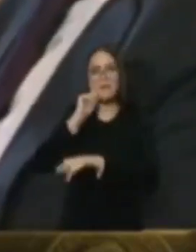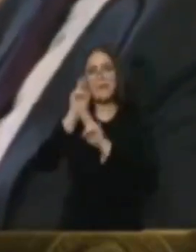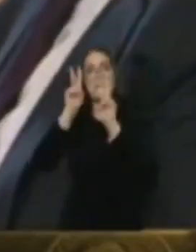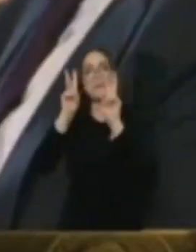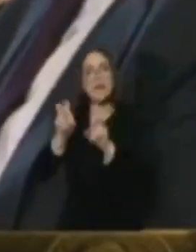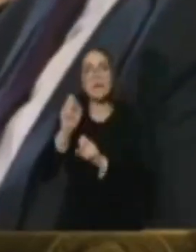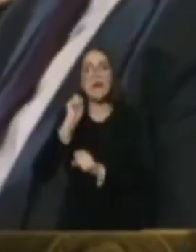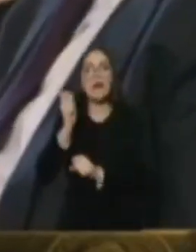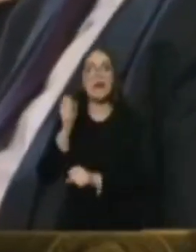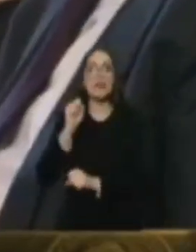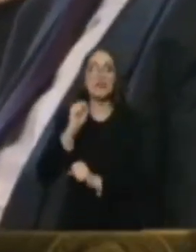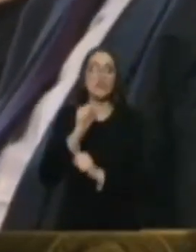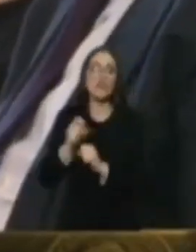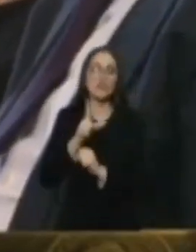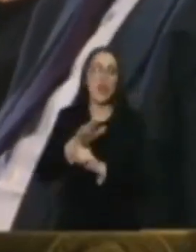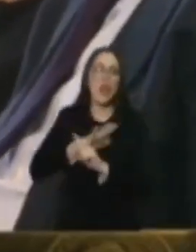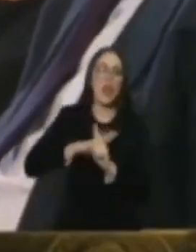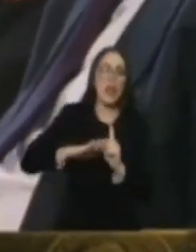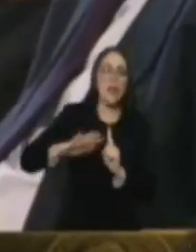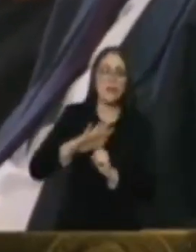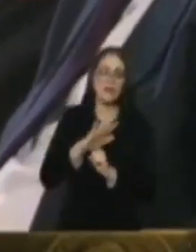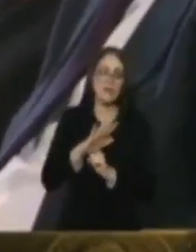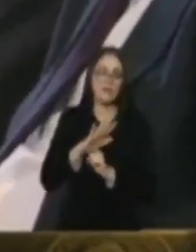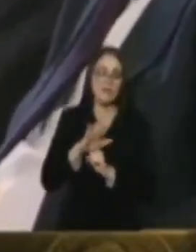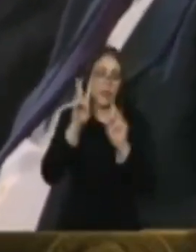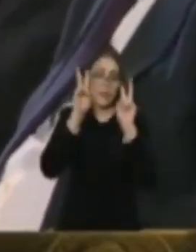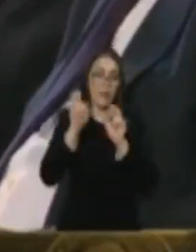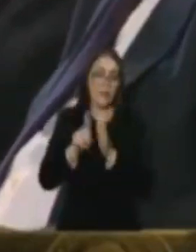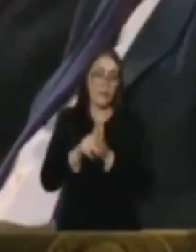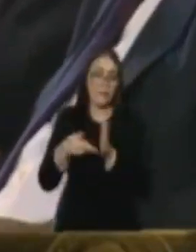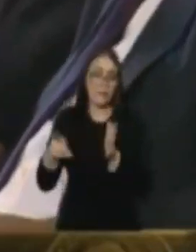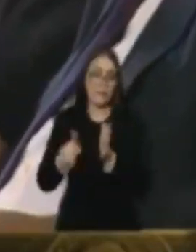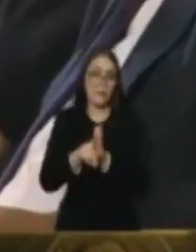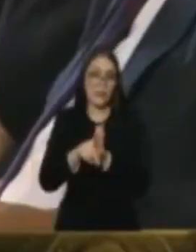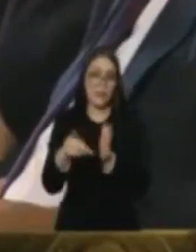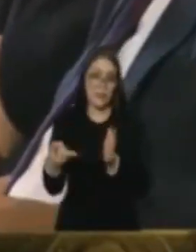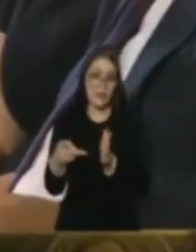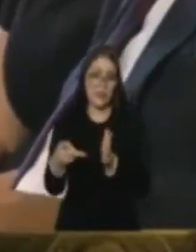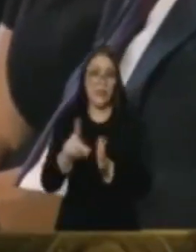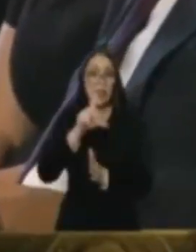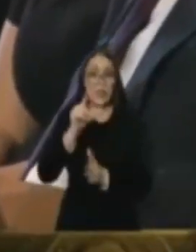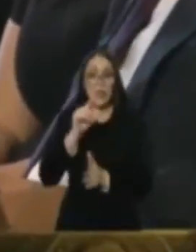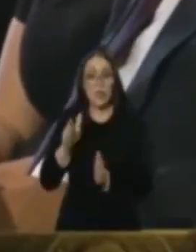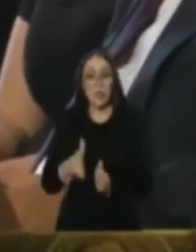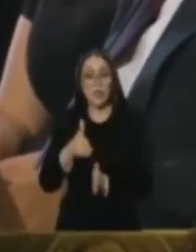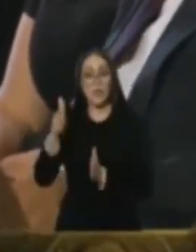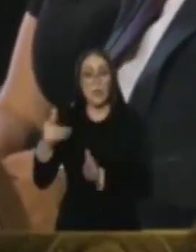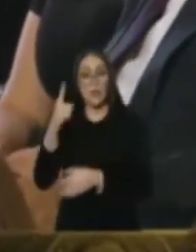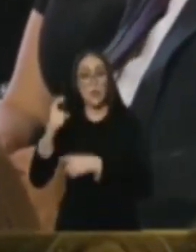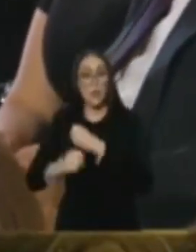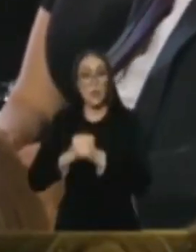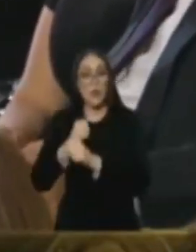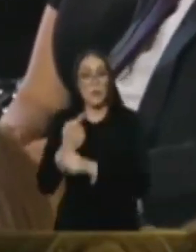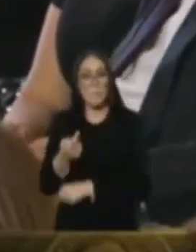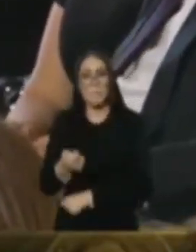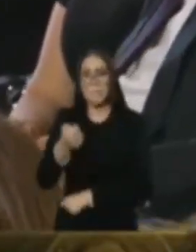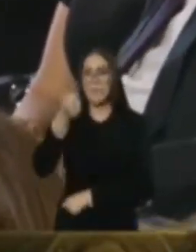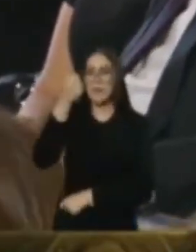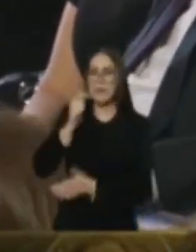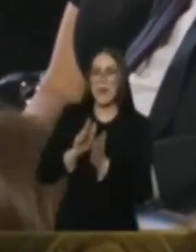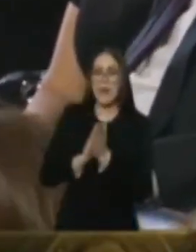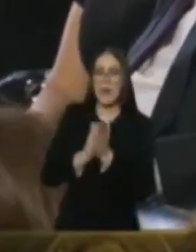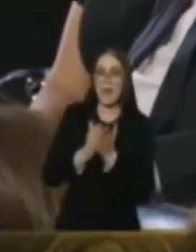del periódico Excelsior. Y solo un año después logra editar su primer libro, Lilus Kikus. A